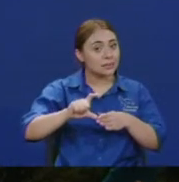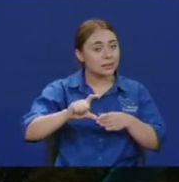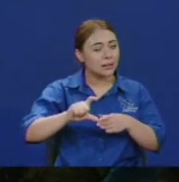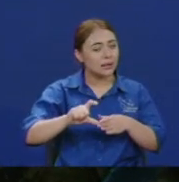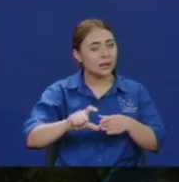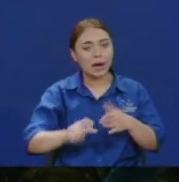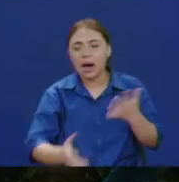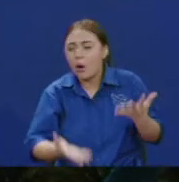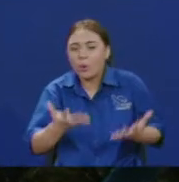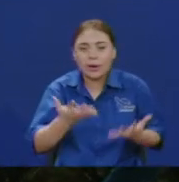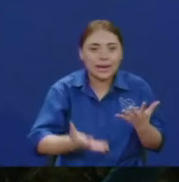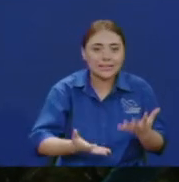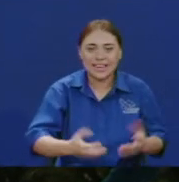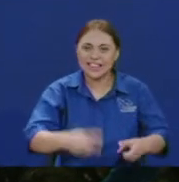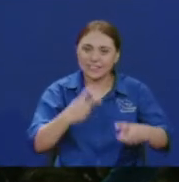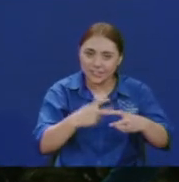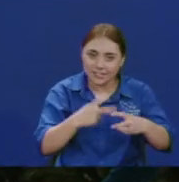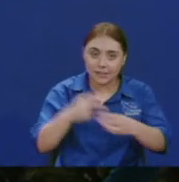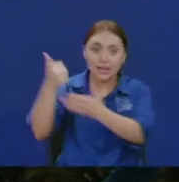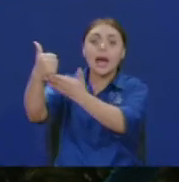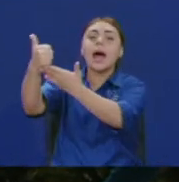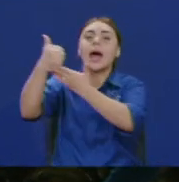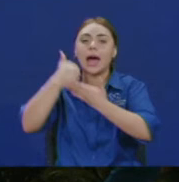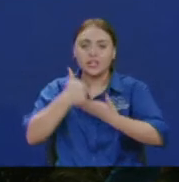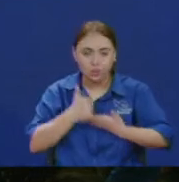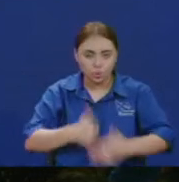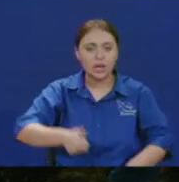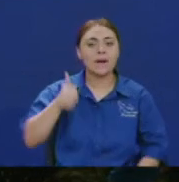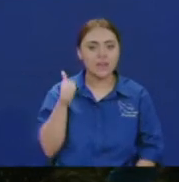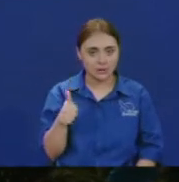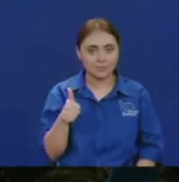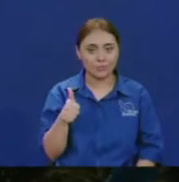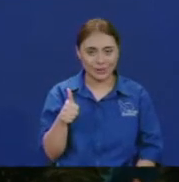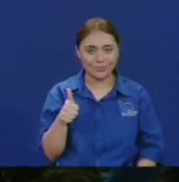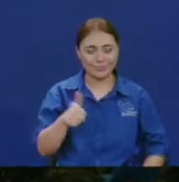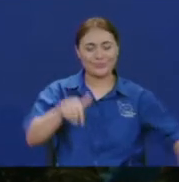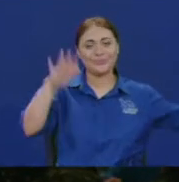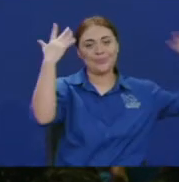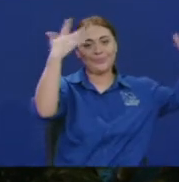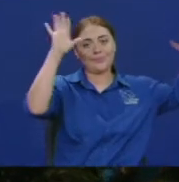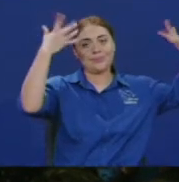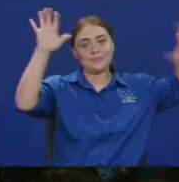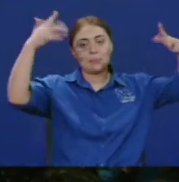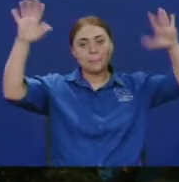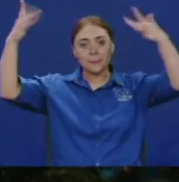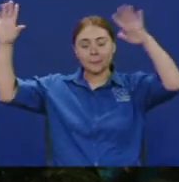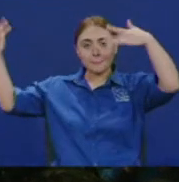a Dios. Romanos 8:28. Dale un aplauso al Rey bendito.